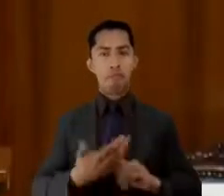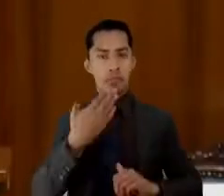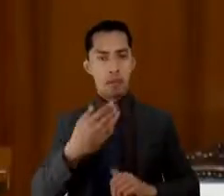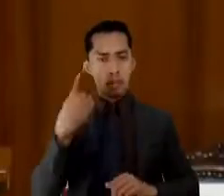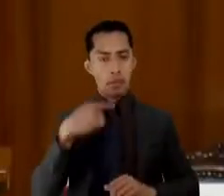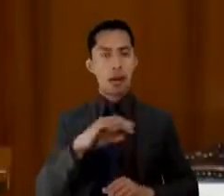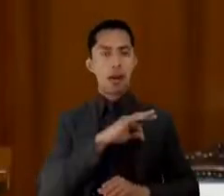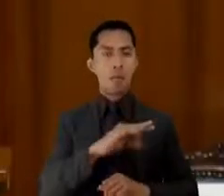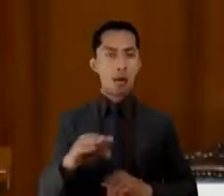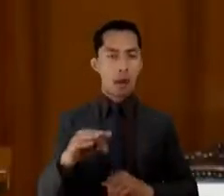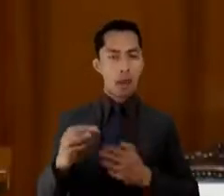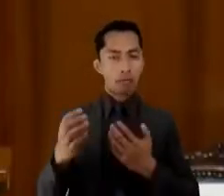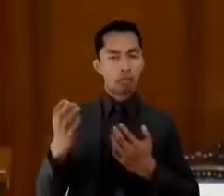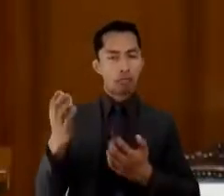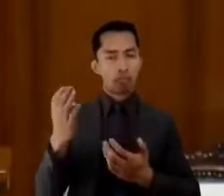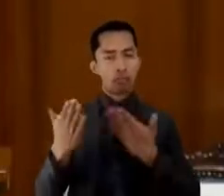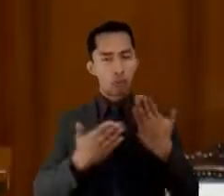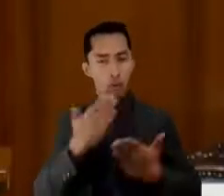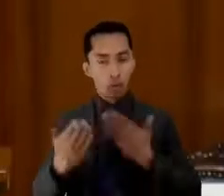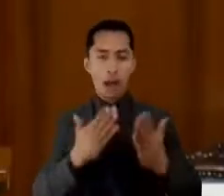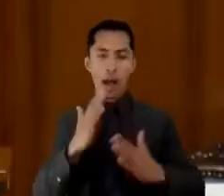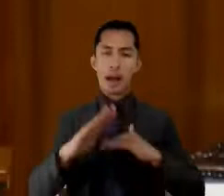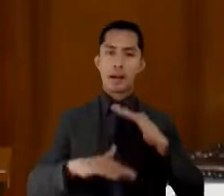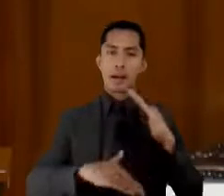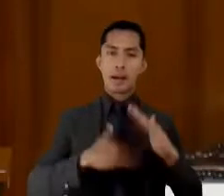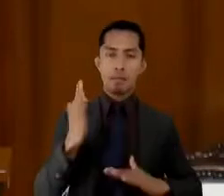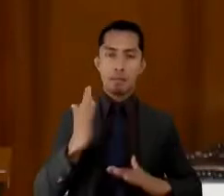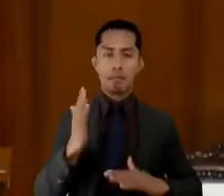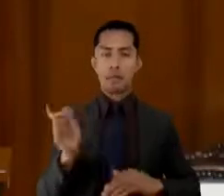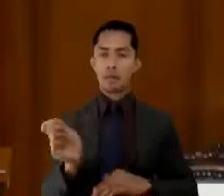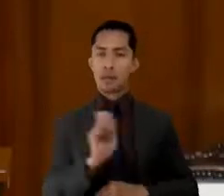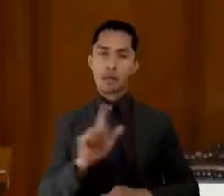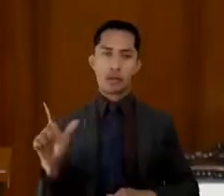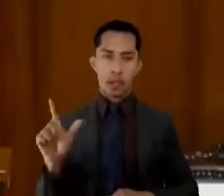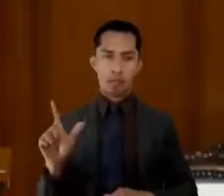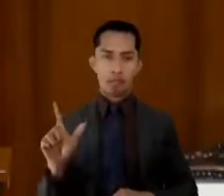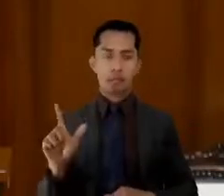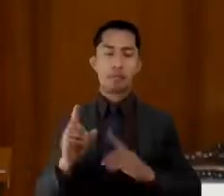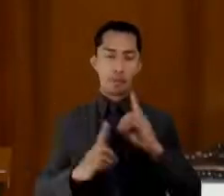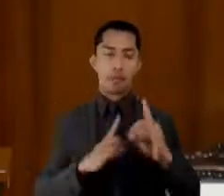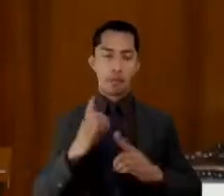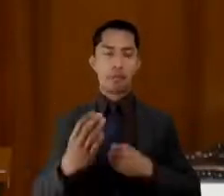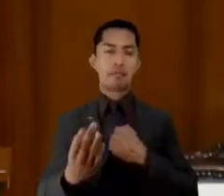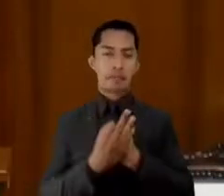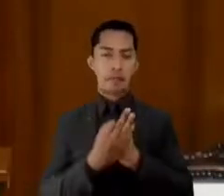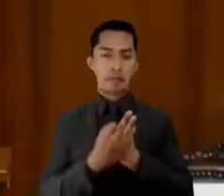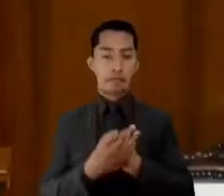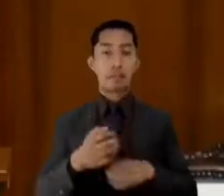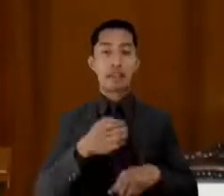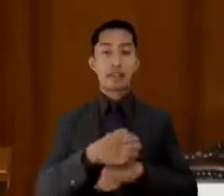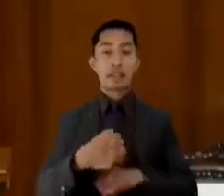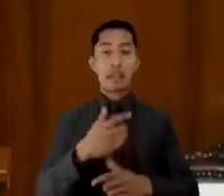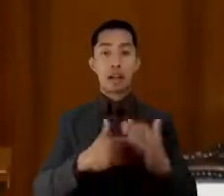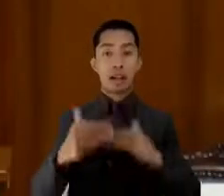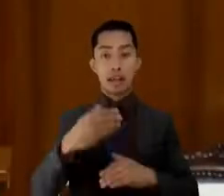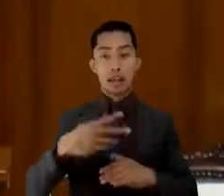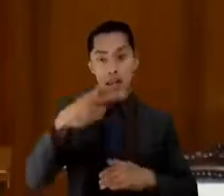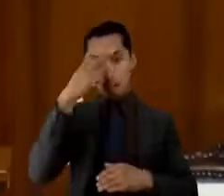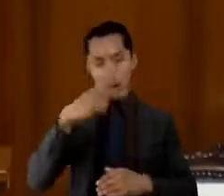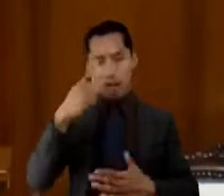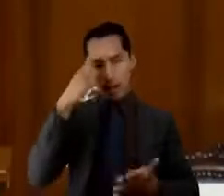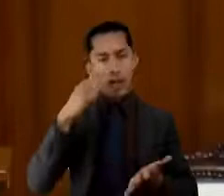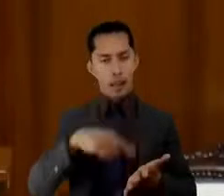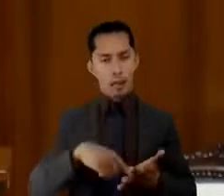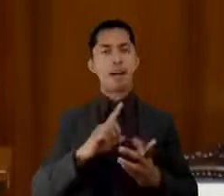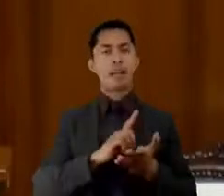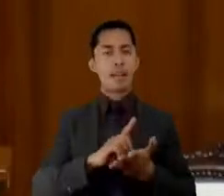poder estudiar y crecer profesionalmente. En el Estado Libre y Soberano de México, consideramos que el derecho a